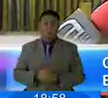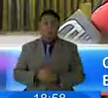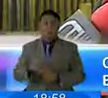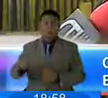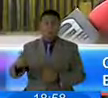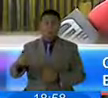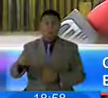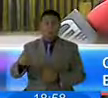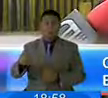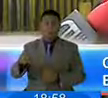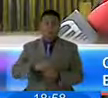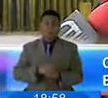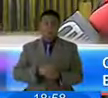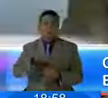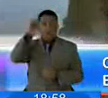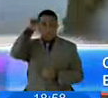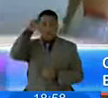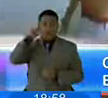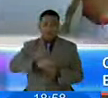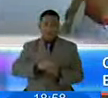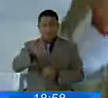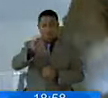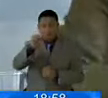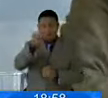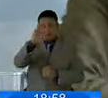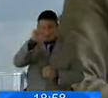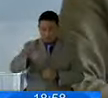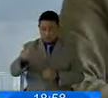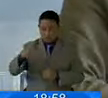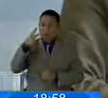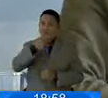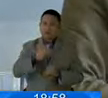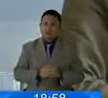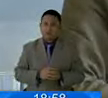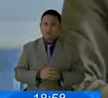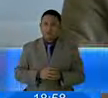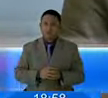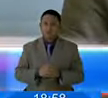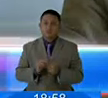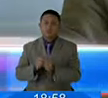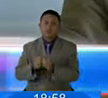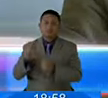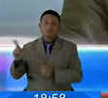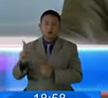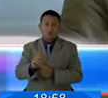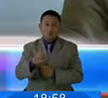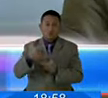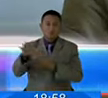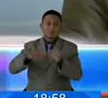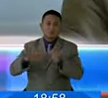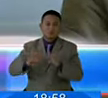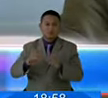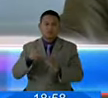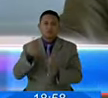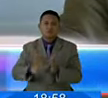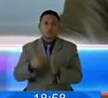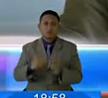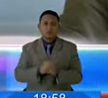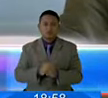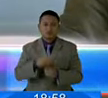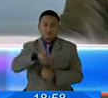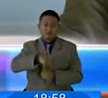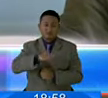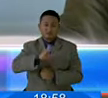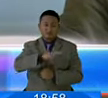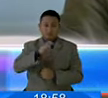las aseveraciones de Castro. Para que explique cada uno de los motivos y los pasos que ha llegado al Consejo Electoral, en donde claramente se